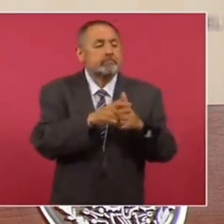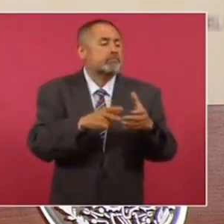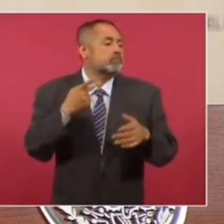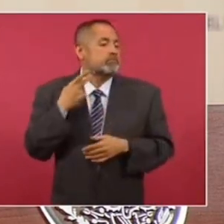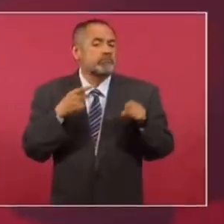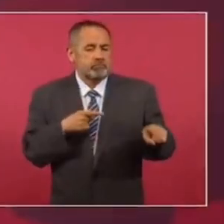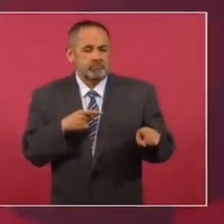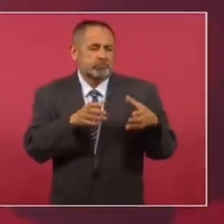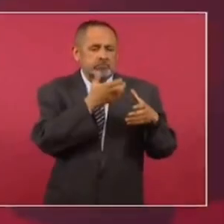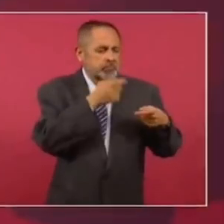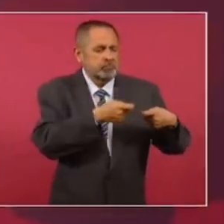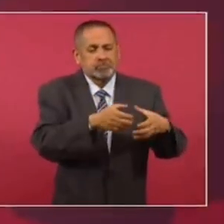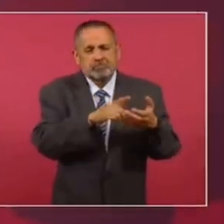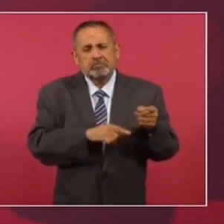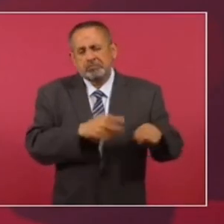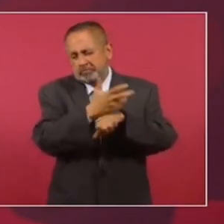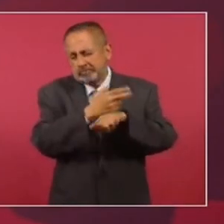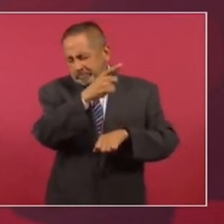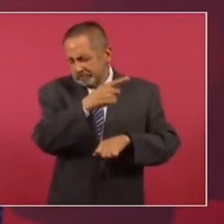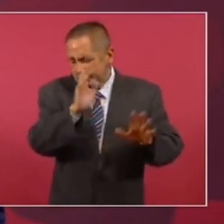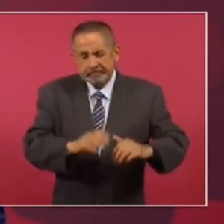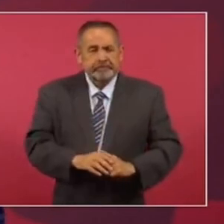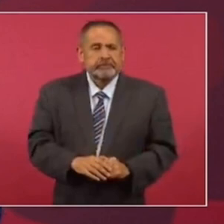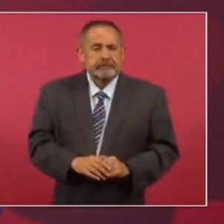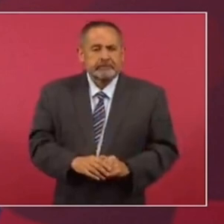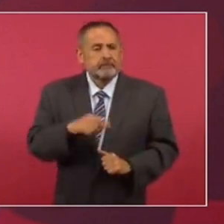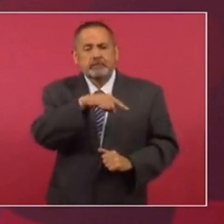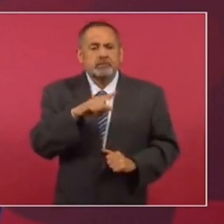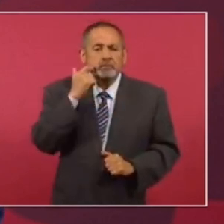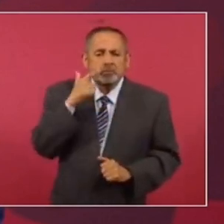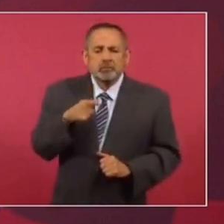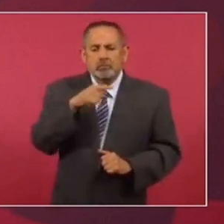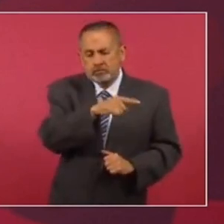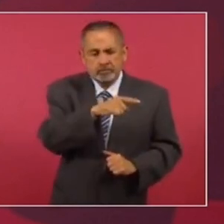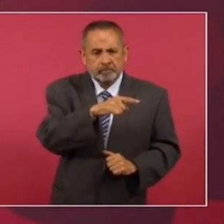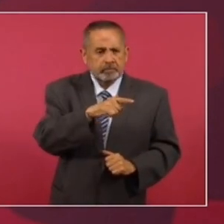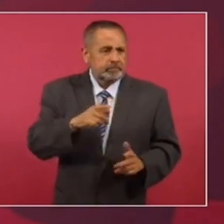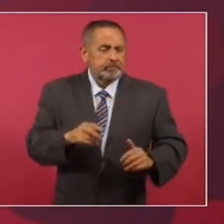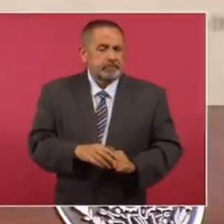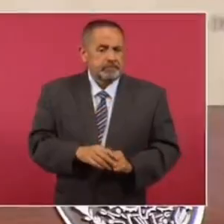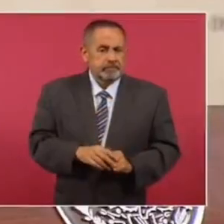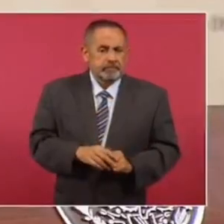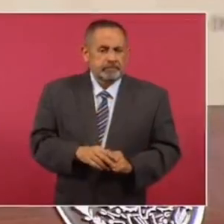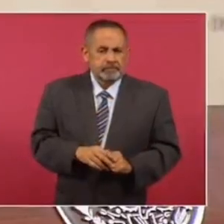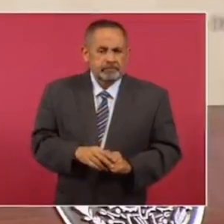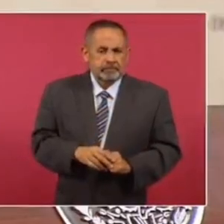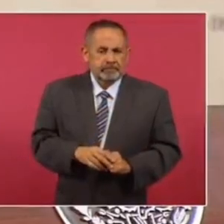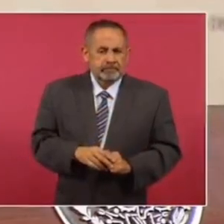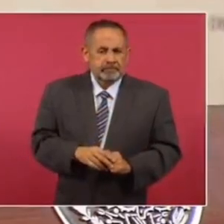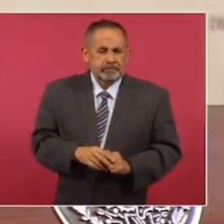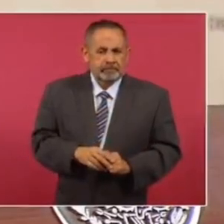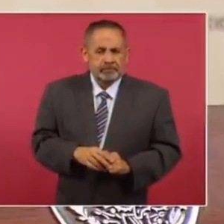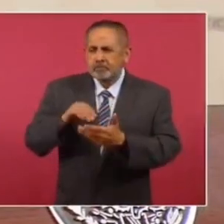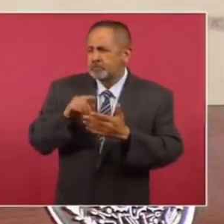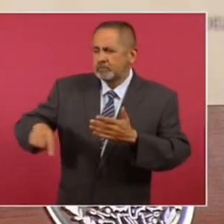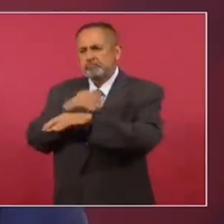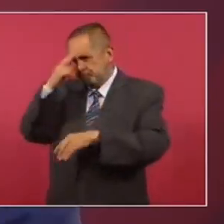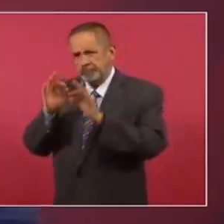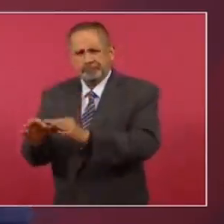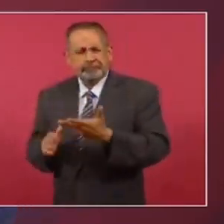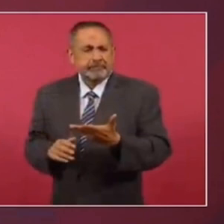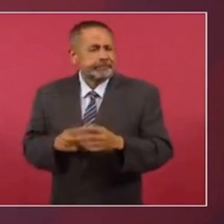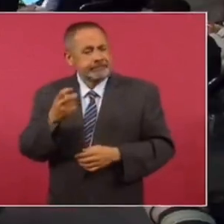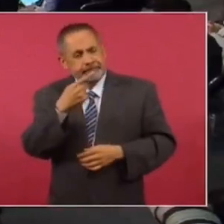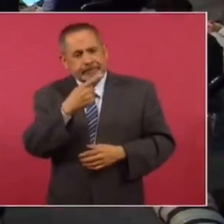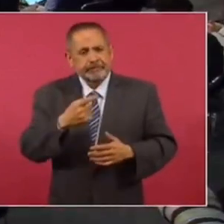políticos conservadores de Estados Unidos, que no quieren que se siga transformando el país. Y